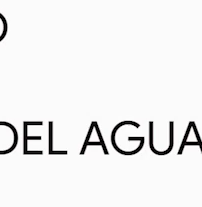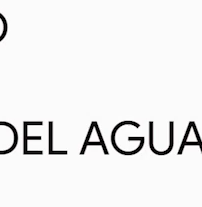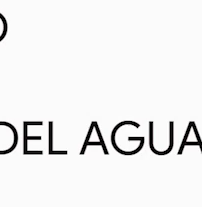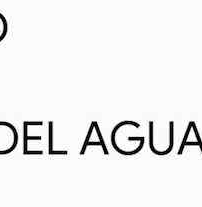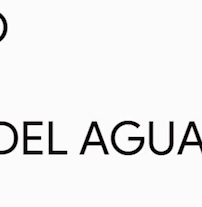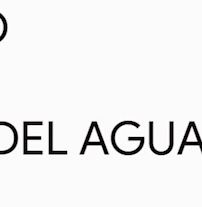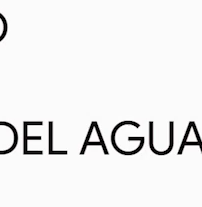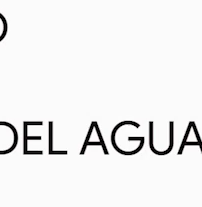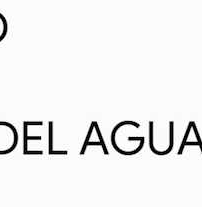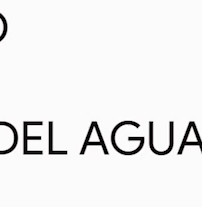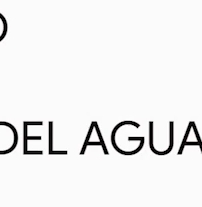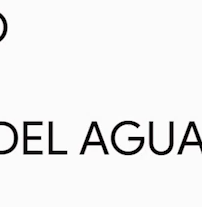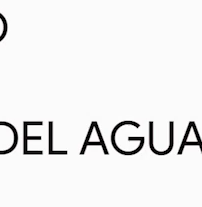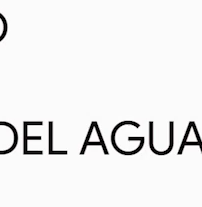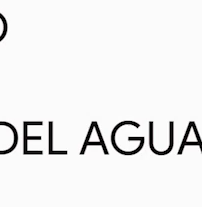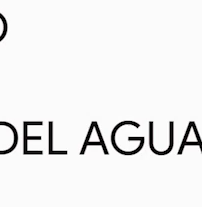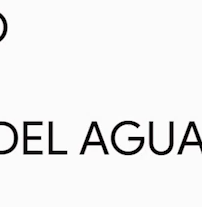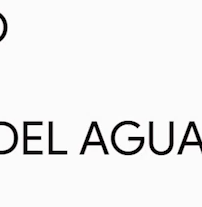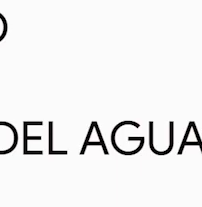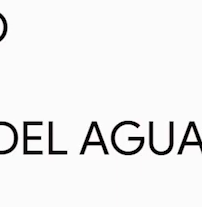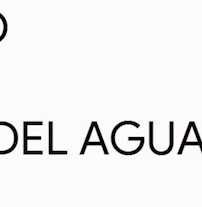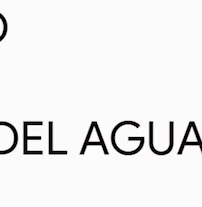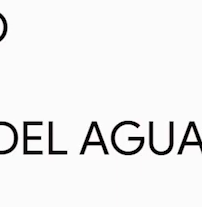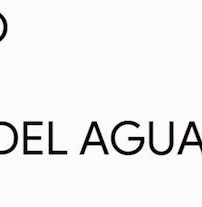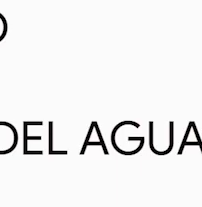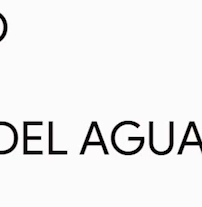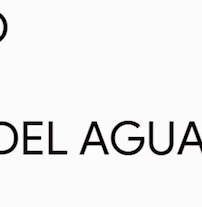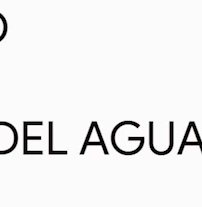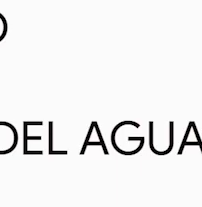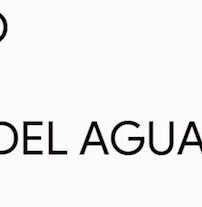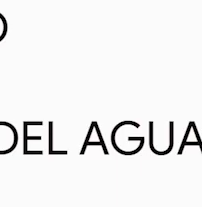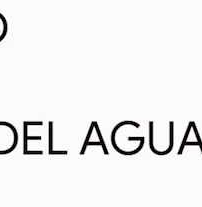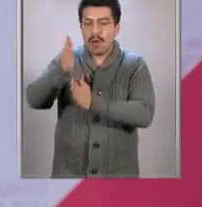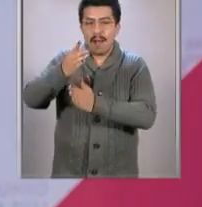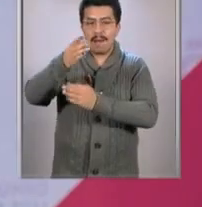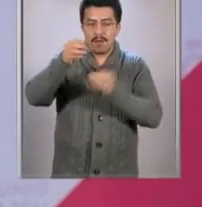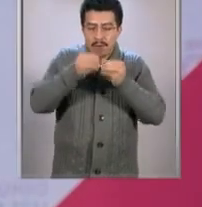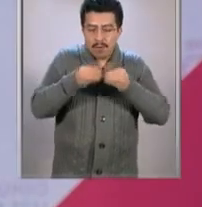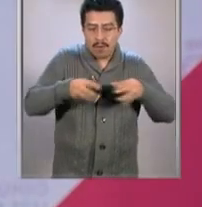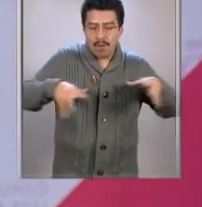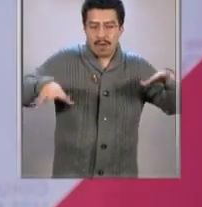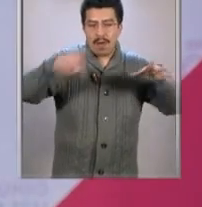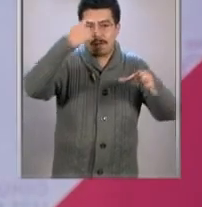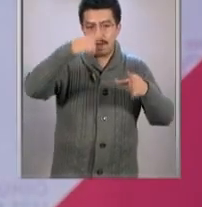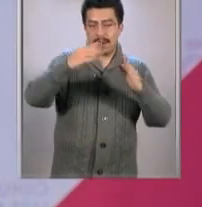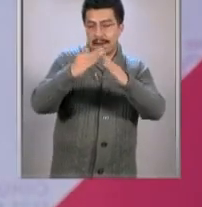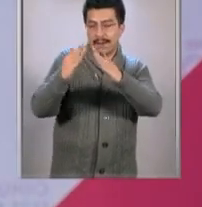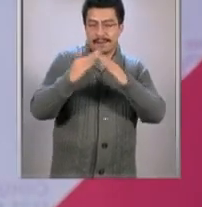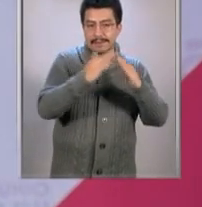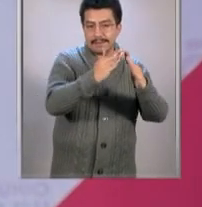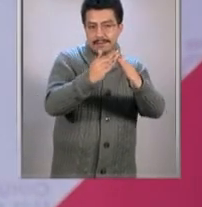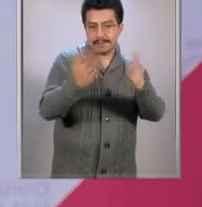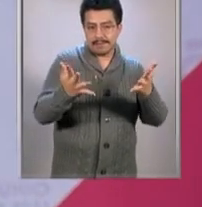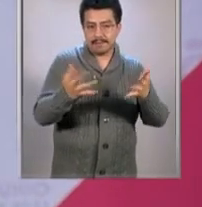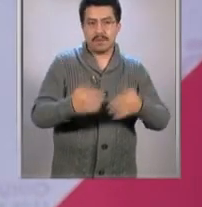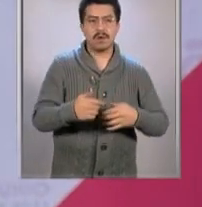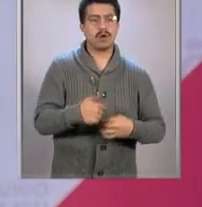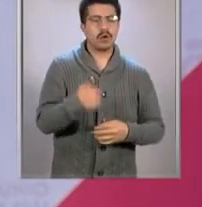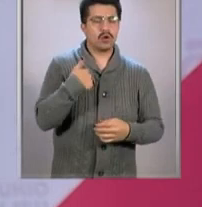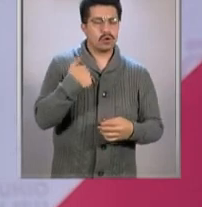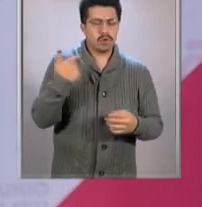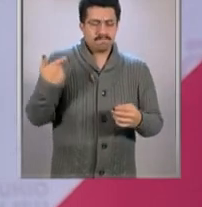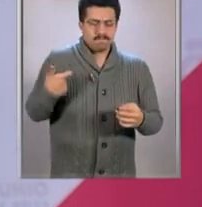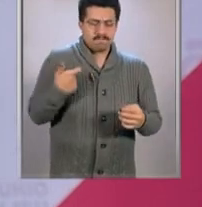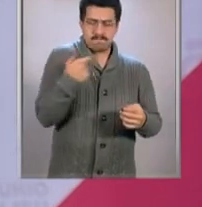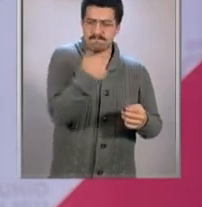mejorarán la distribución además dijo que será prioridad rescatar el río Lerma tengan la seguridad de que haré la mayor inversión